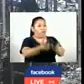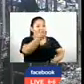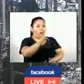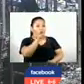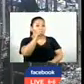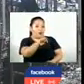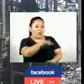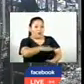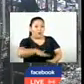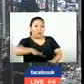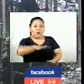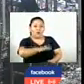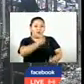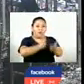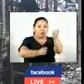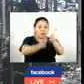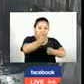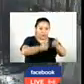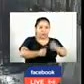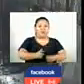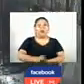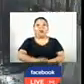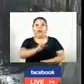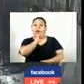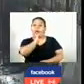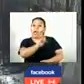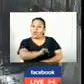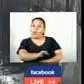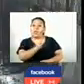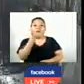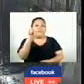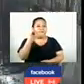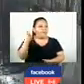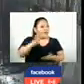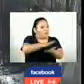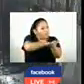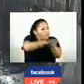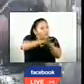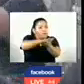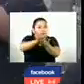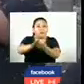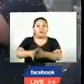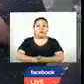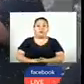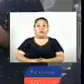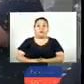mercado regional del municipio de Usulután donde aún no se remueven los escombros